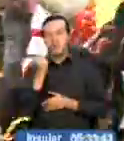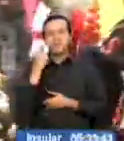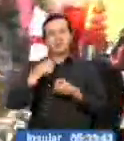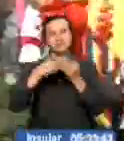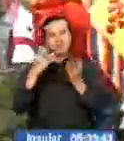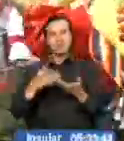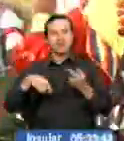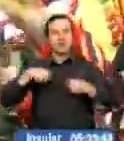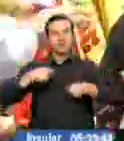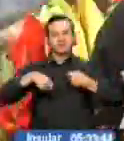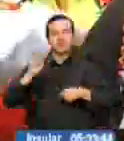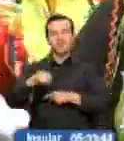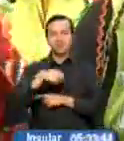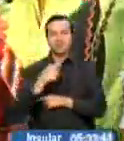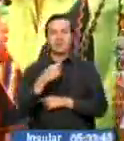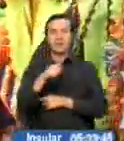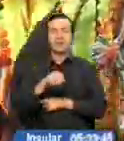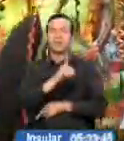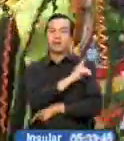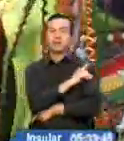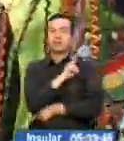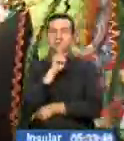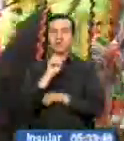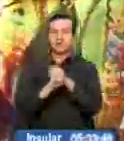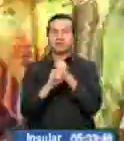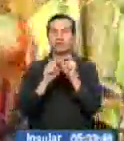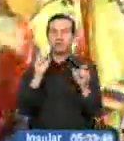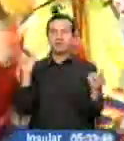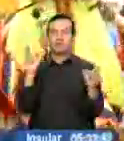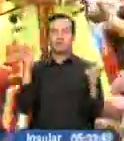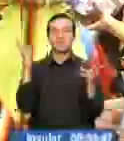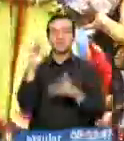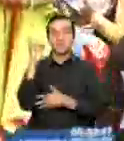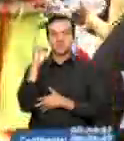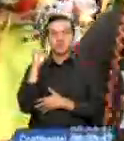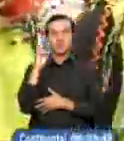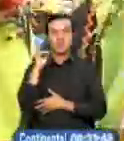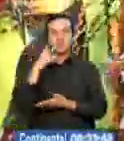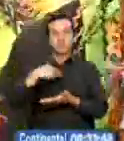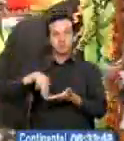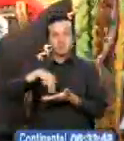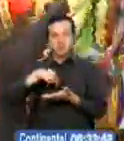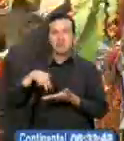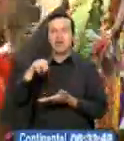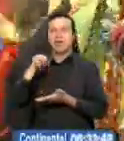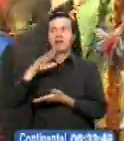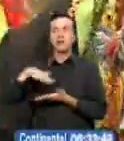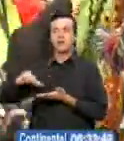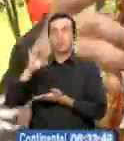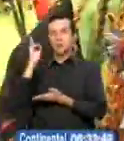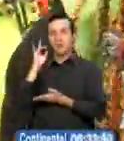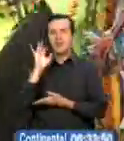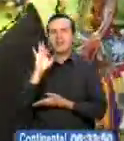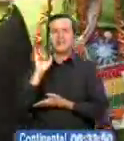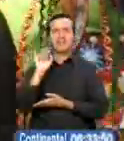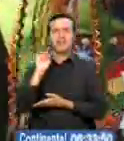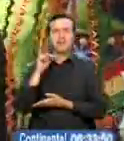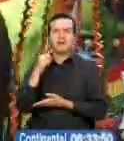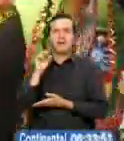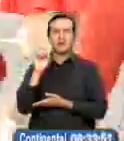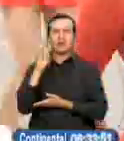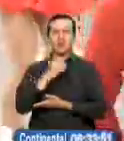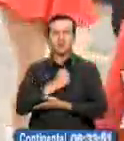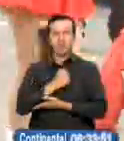nosotros venimos una delegación de 20 personas. ¿De Bolivia? Sí, de Bolivia. La danza del Tinku de allá es muy tradicional, la danza del Tinku allá en mi